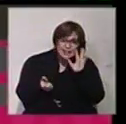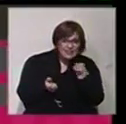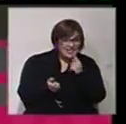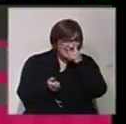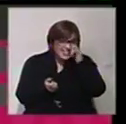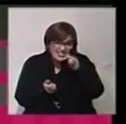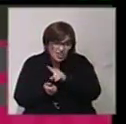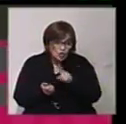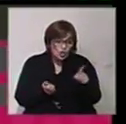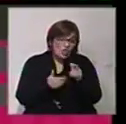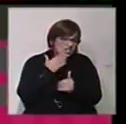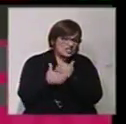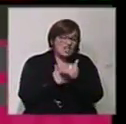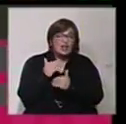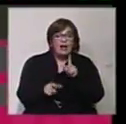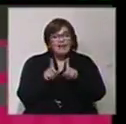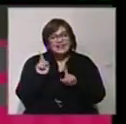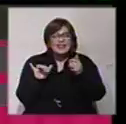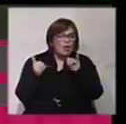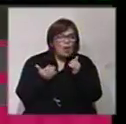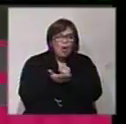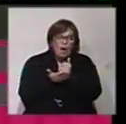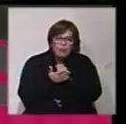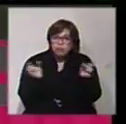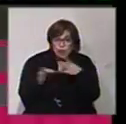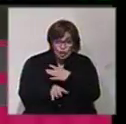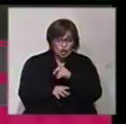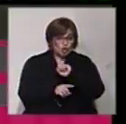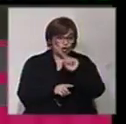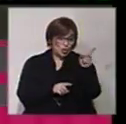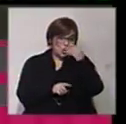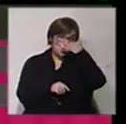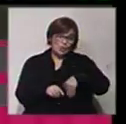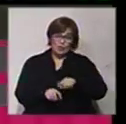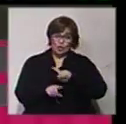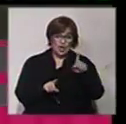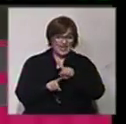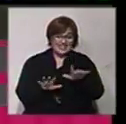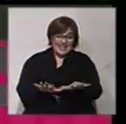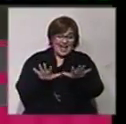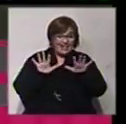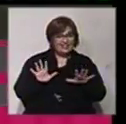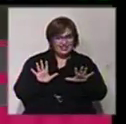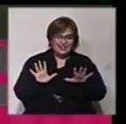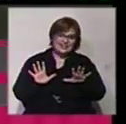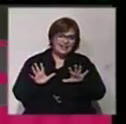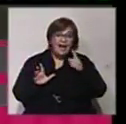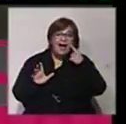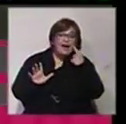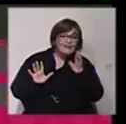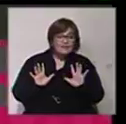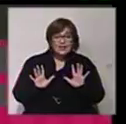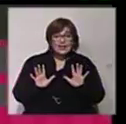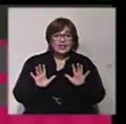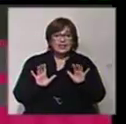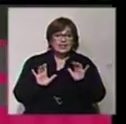están desarrollando. Muchas veces lo que probás no es un juego acabado, terminado, la última versión, sino que es como un beta, digamos. Y bueno,